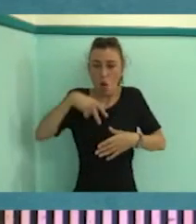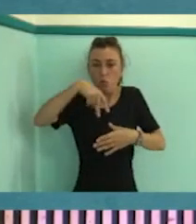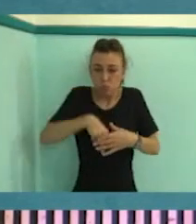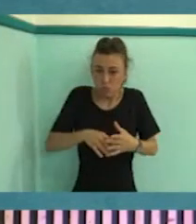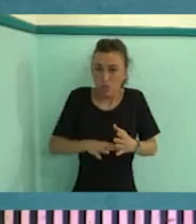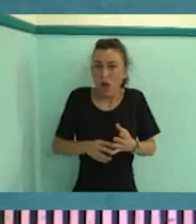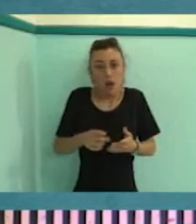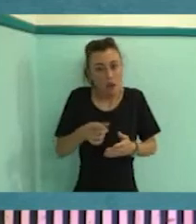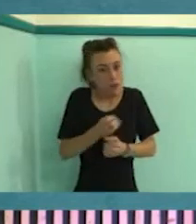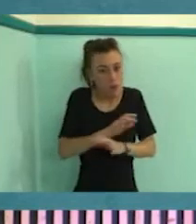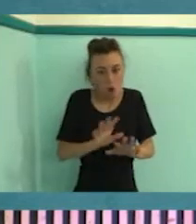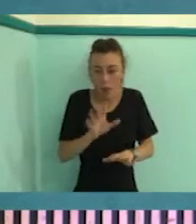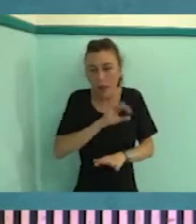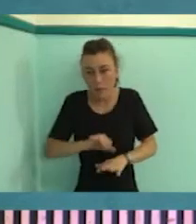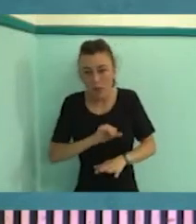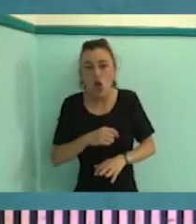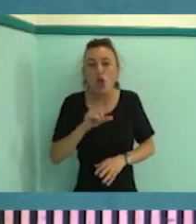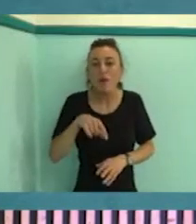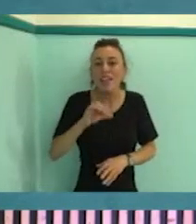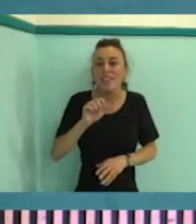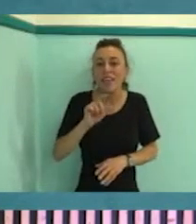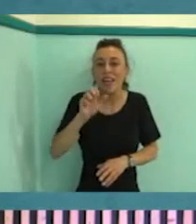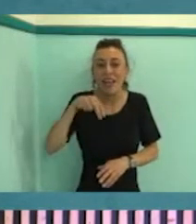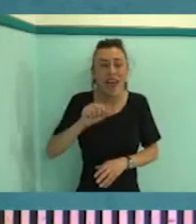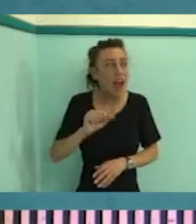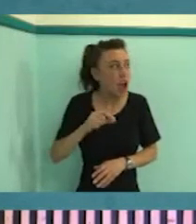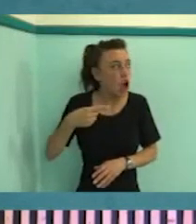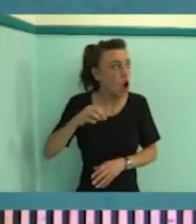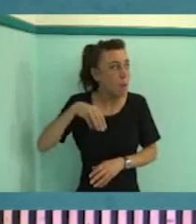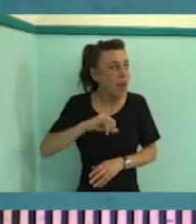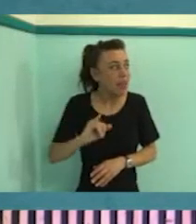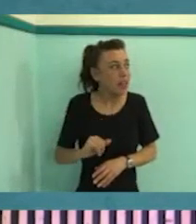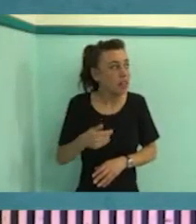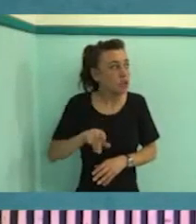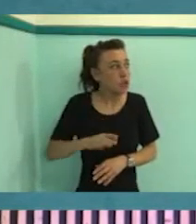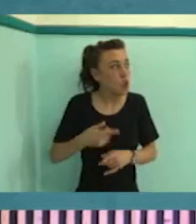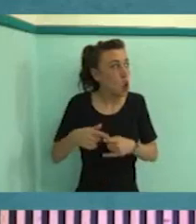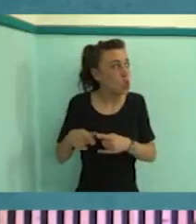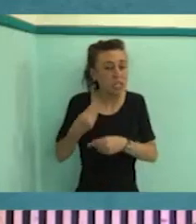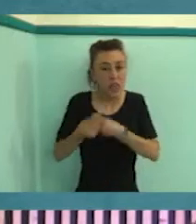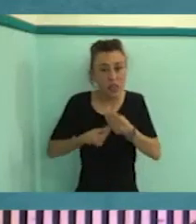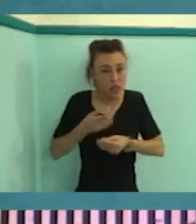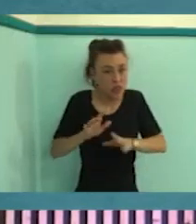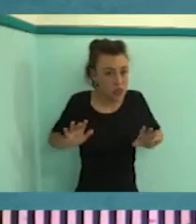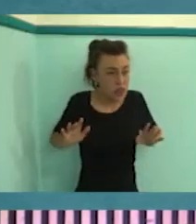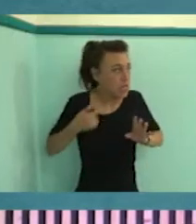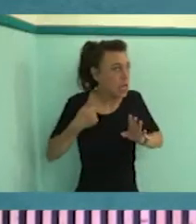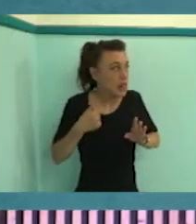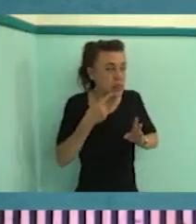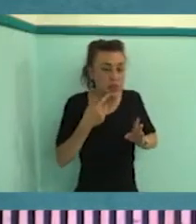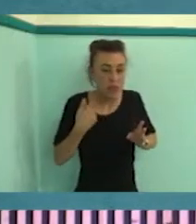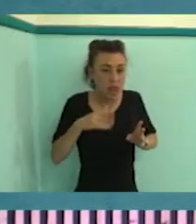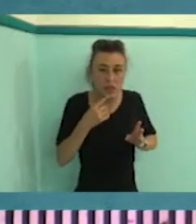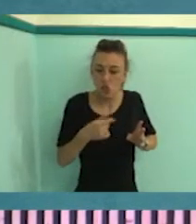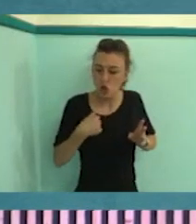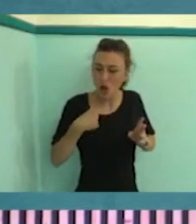mejor qué maravilla Y luego está Selena Gómez que la pobre pues sale ahí hacer sus cosas que está ella divina y que ya ha dicho abiertamente estoy harta de ser